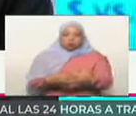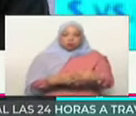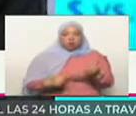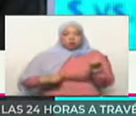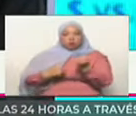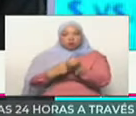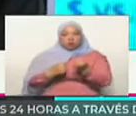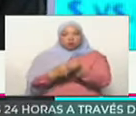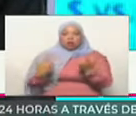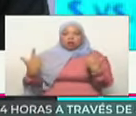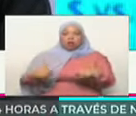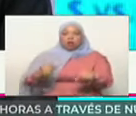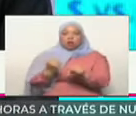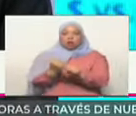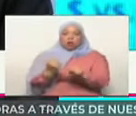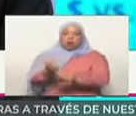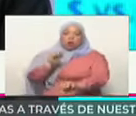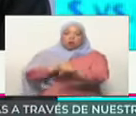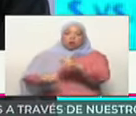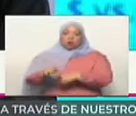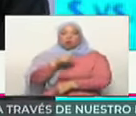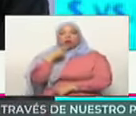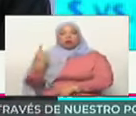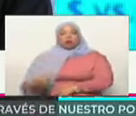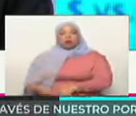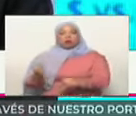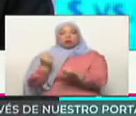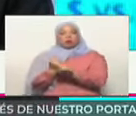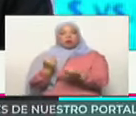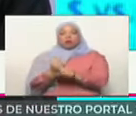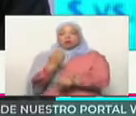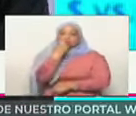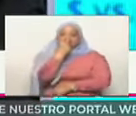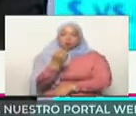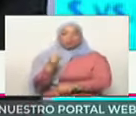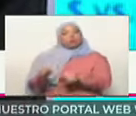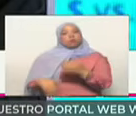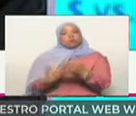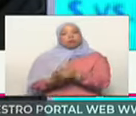apoyar la guerra contra Rusia y salir a visitar a Zelensky,